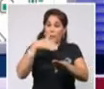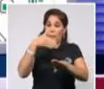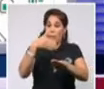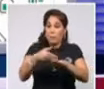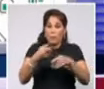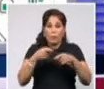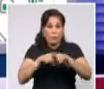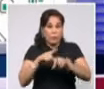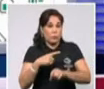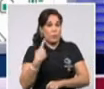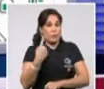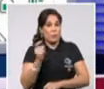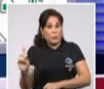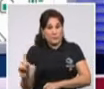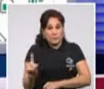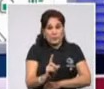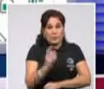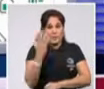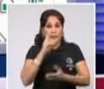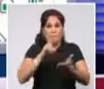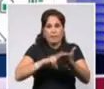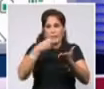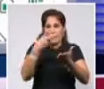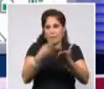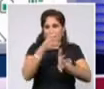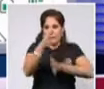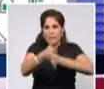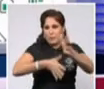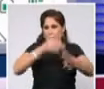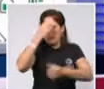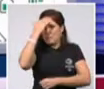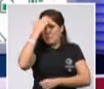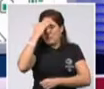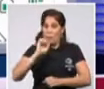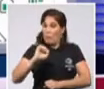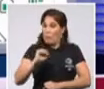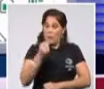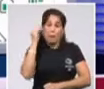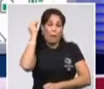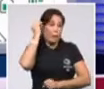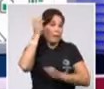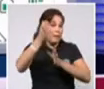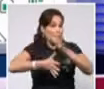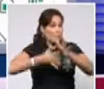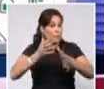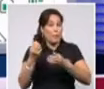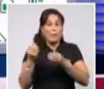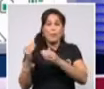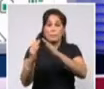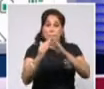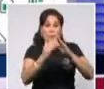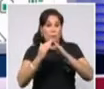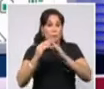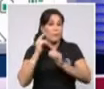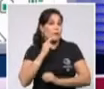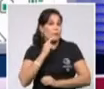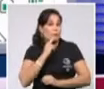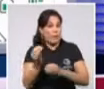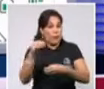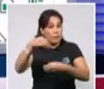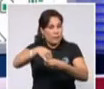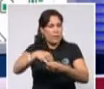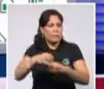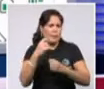unirá a nosotros Madai Pérez. Yo también he tenido que aprender un poco de Lengua de Señas en esta mañana para unirme a